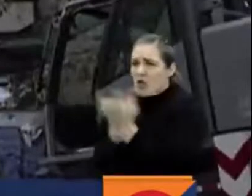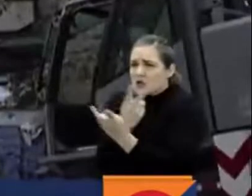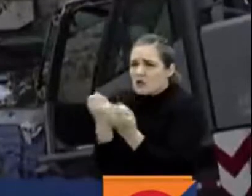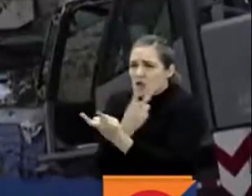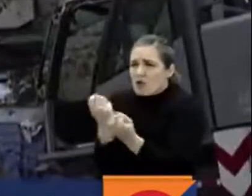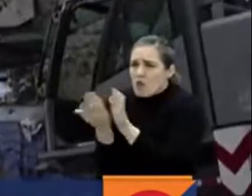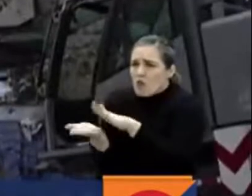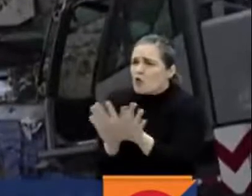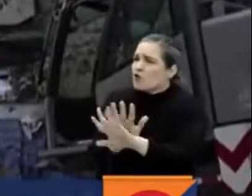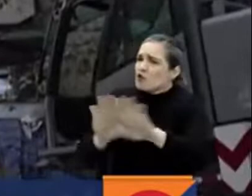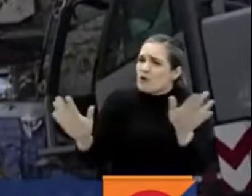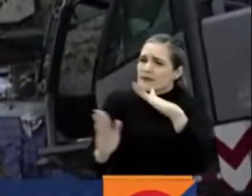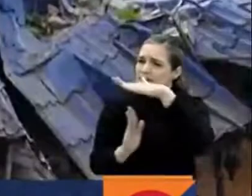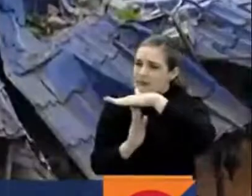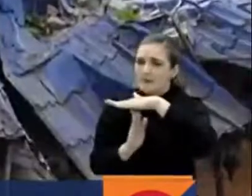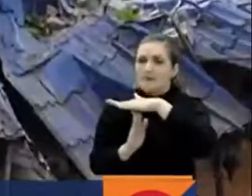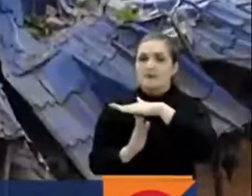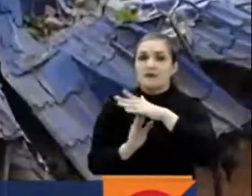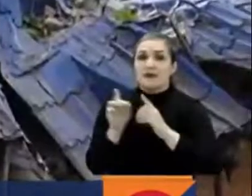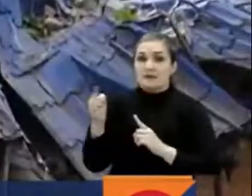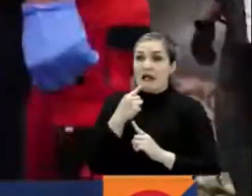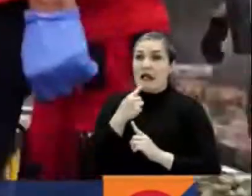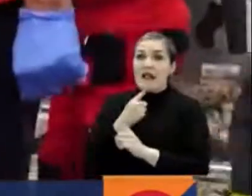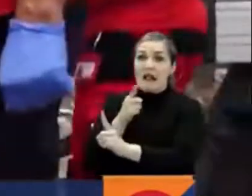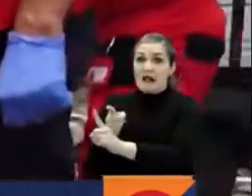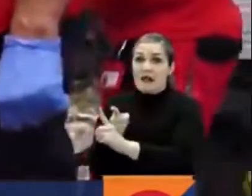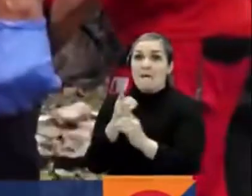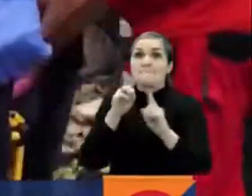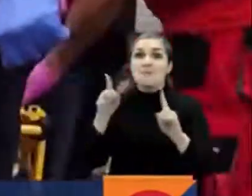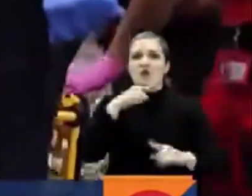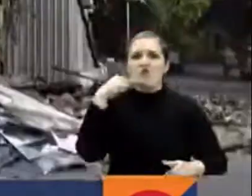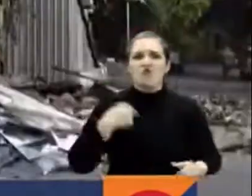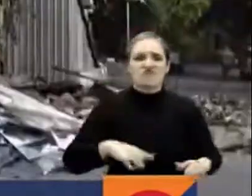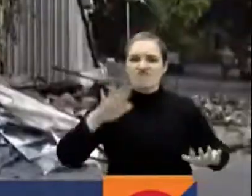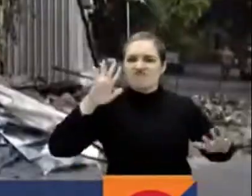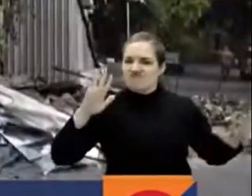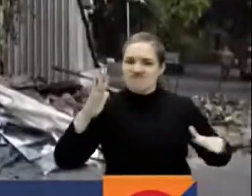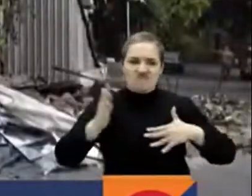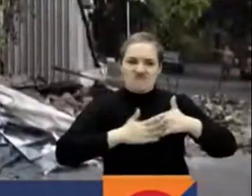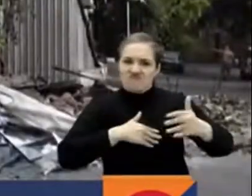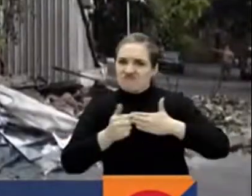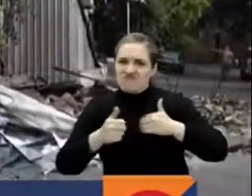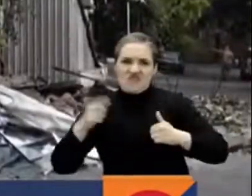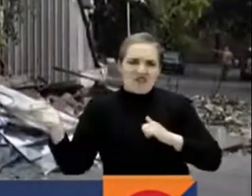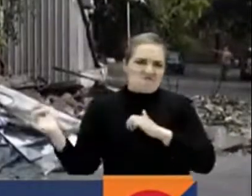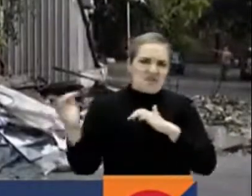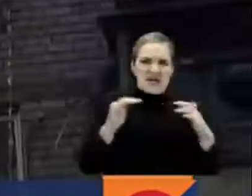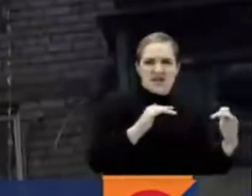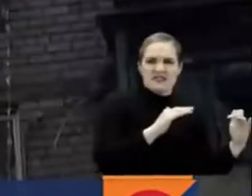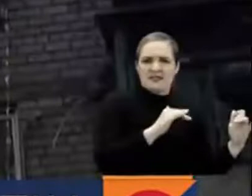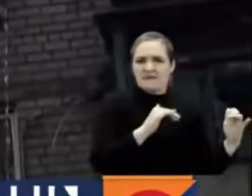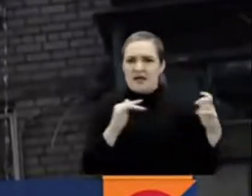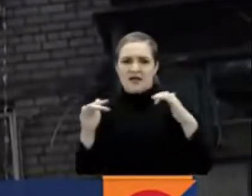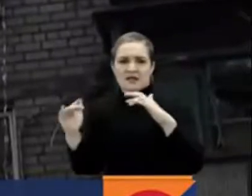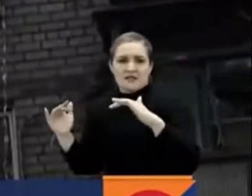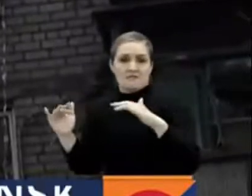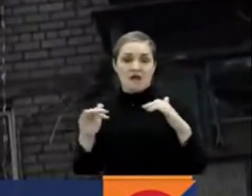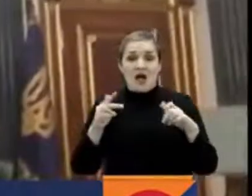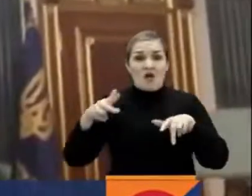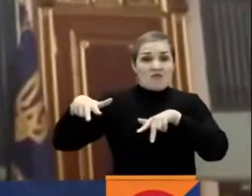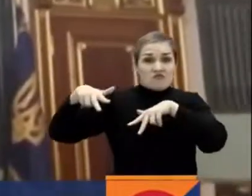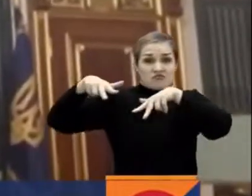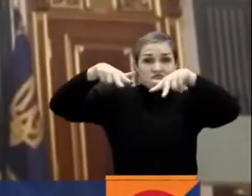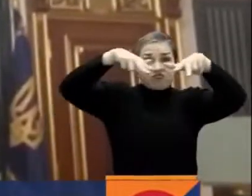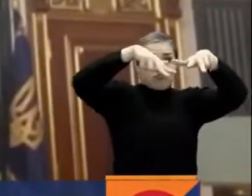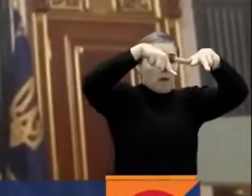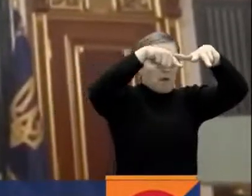muerte. Pero mientras prospera ese mensaje, en terreno, Rusia redunda en la manera como resuena en suelo ucraniano, esta vez con drones